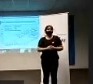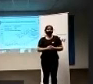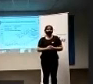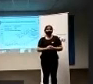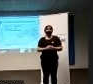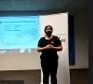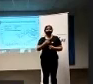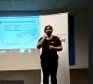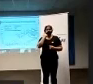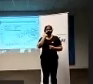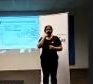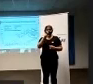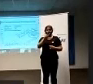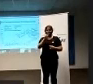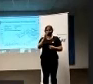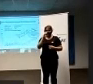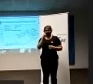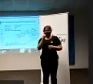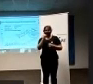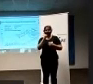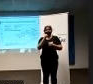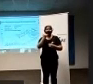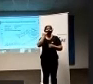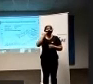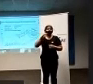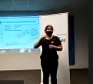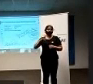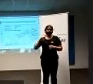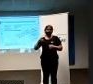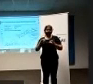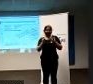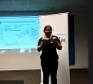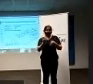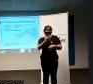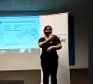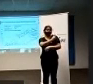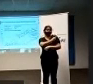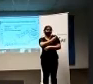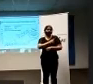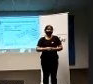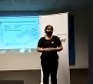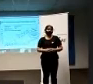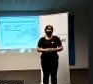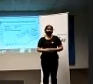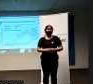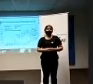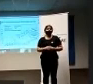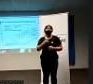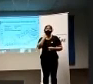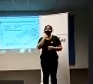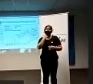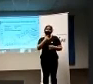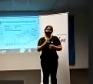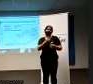281.930 niños. El porcentaje de vacunados de los inscritos fue 84%, pendientes por vacunar en ese rango